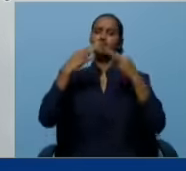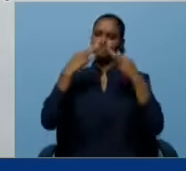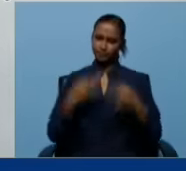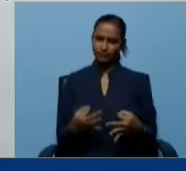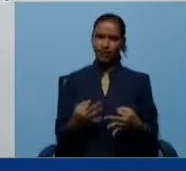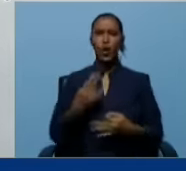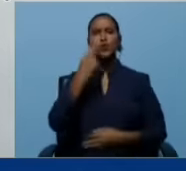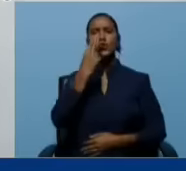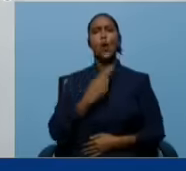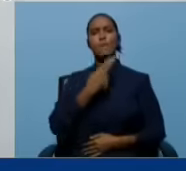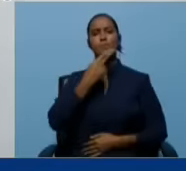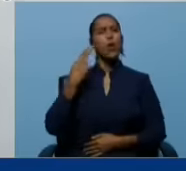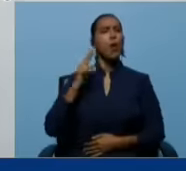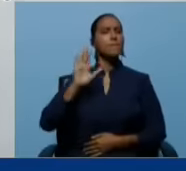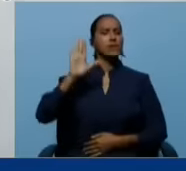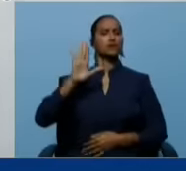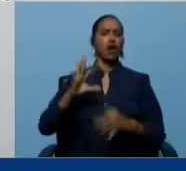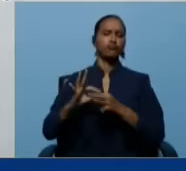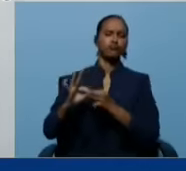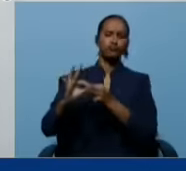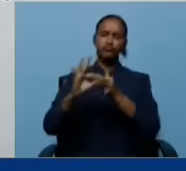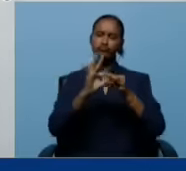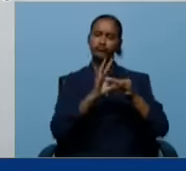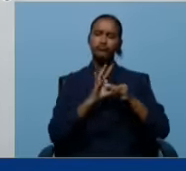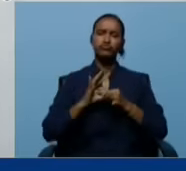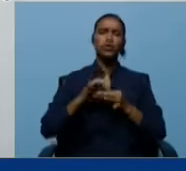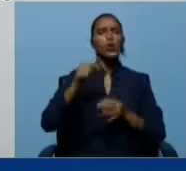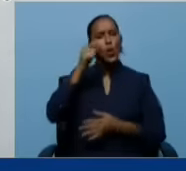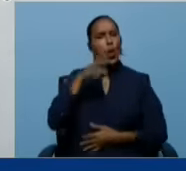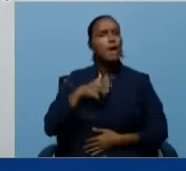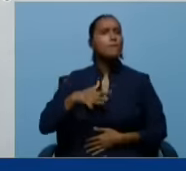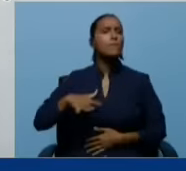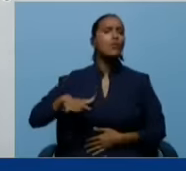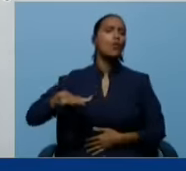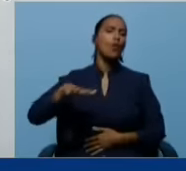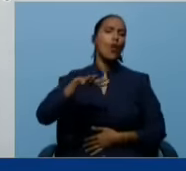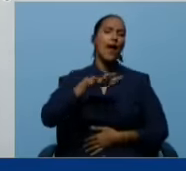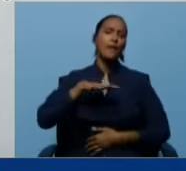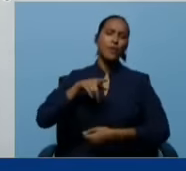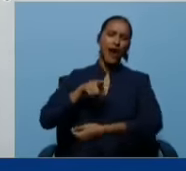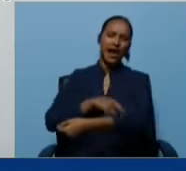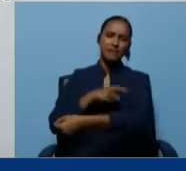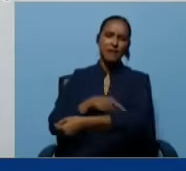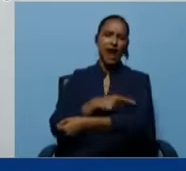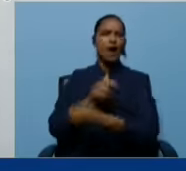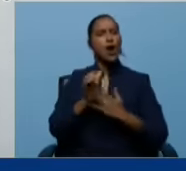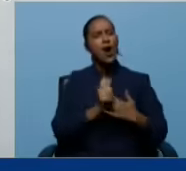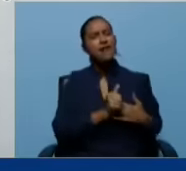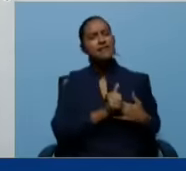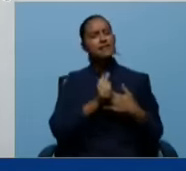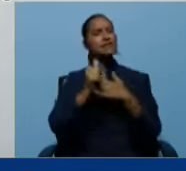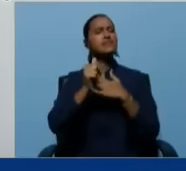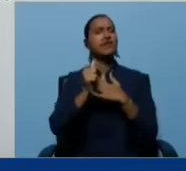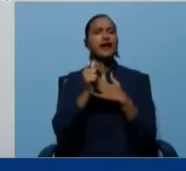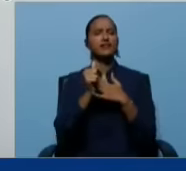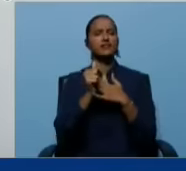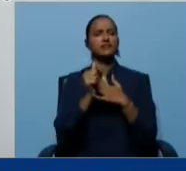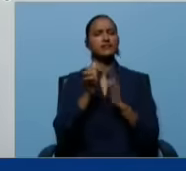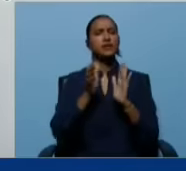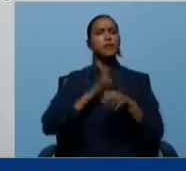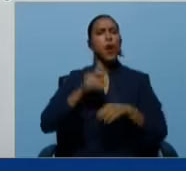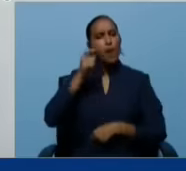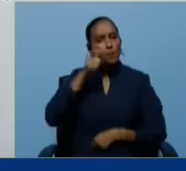de hermandad y solidaridad con los pueblos hermanos, dignos y heroicos, pueblos sustentados en